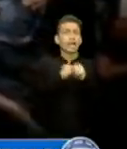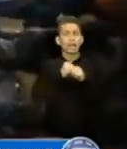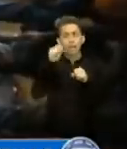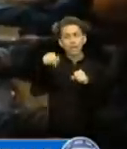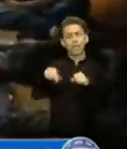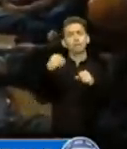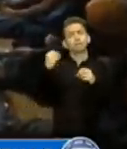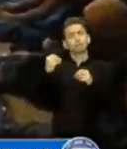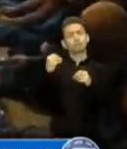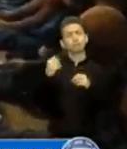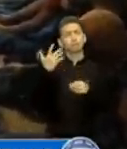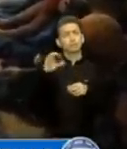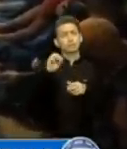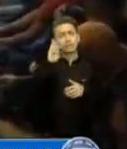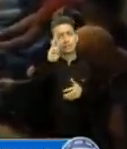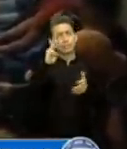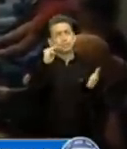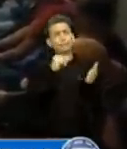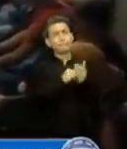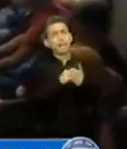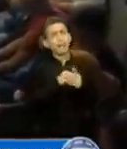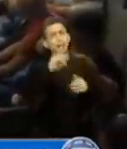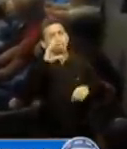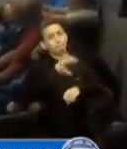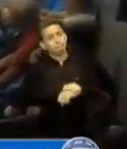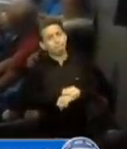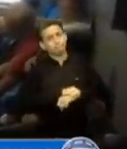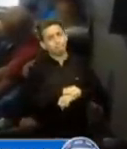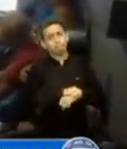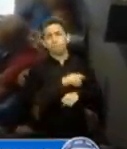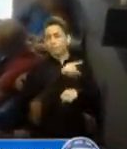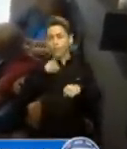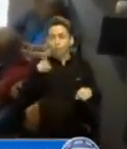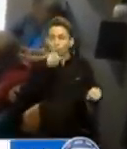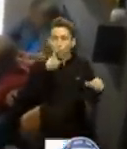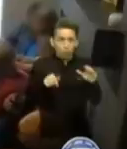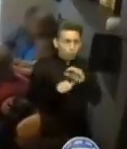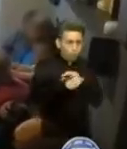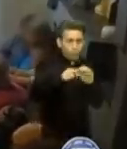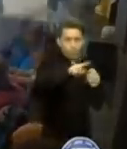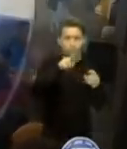de 3.800 detenciones en escondites que utilizan tratantes.